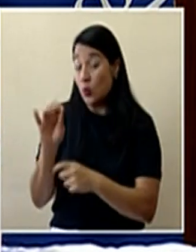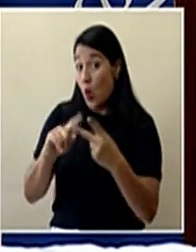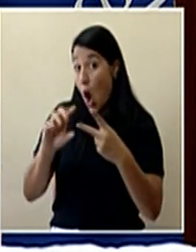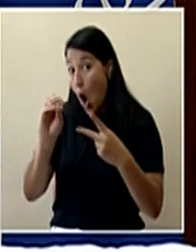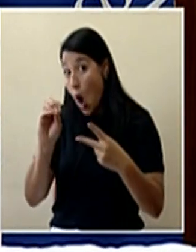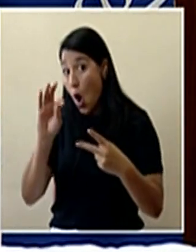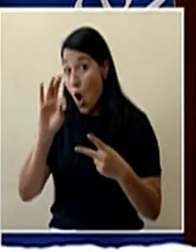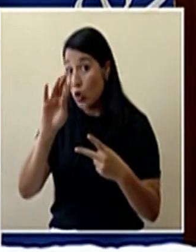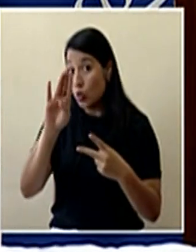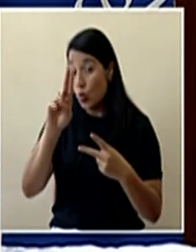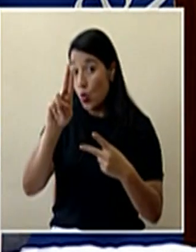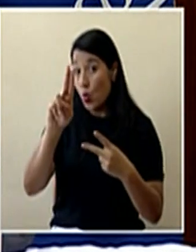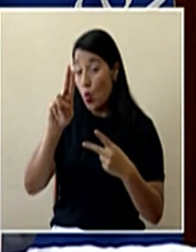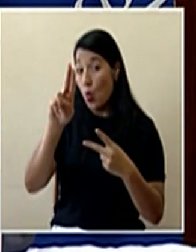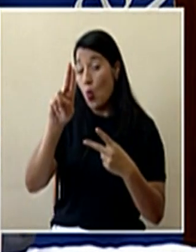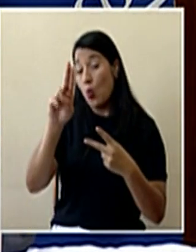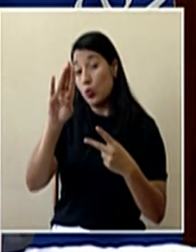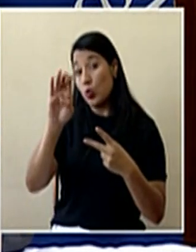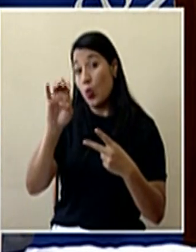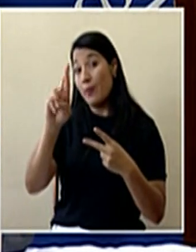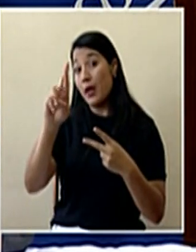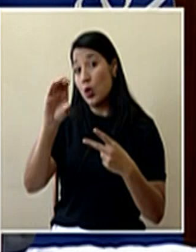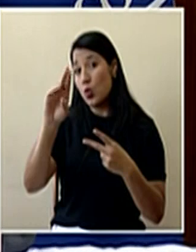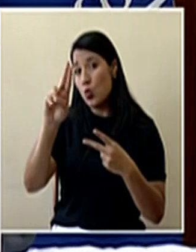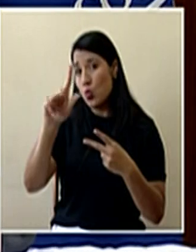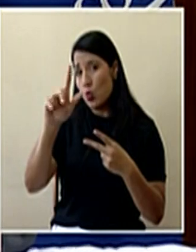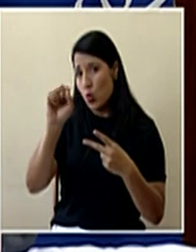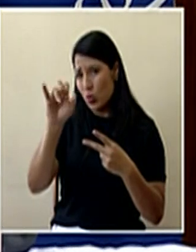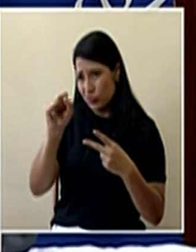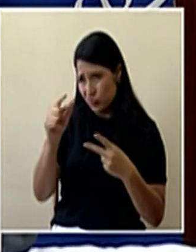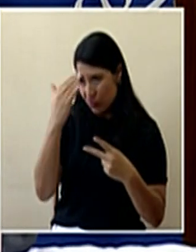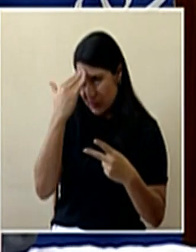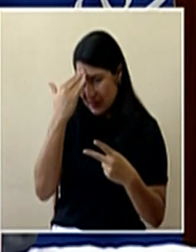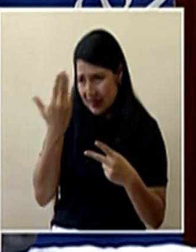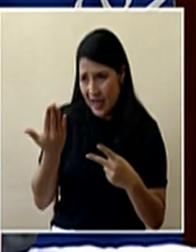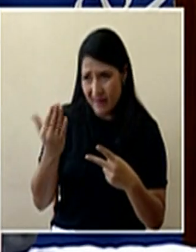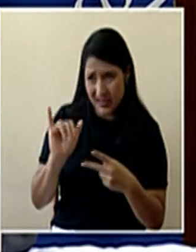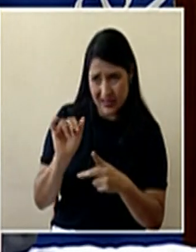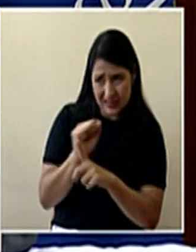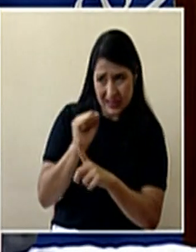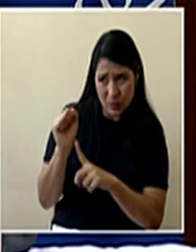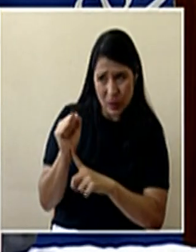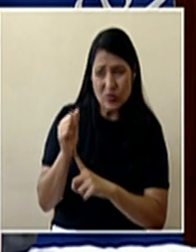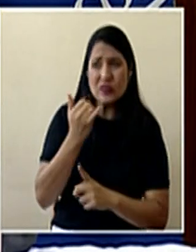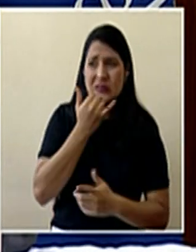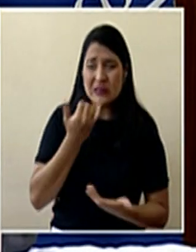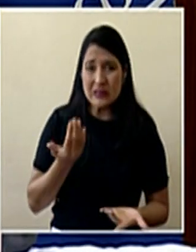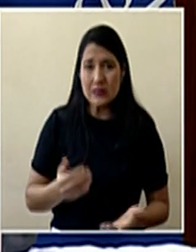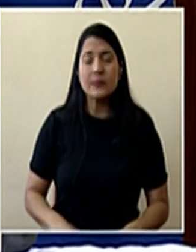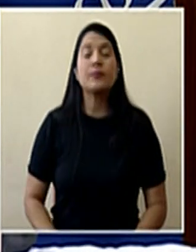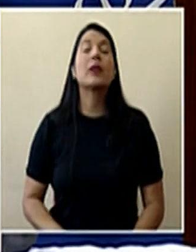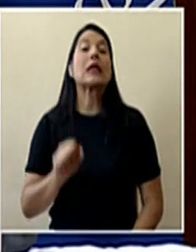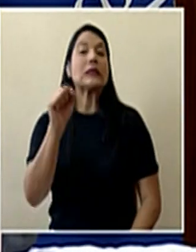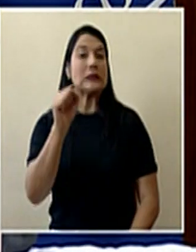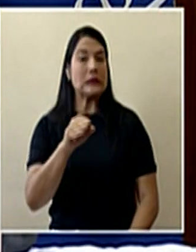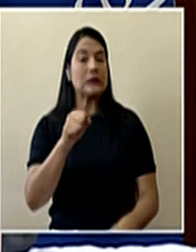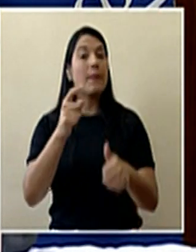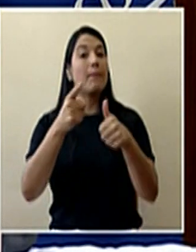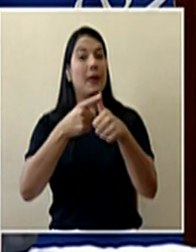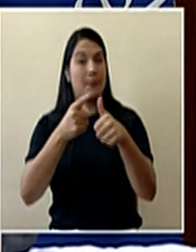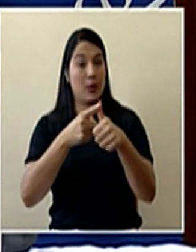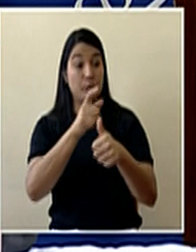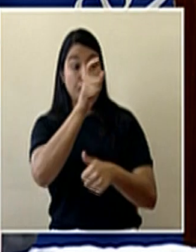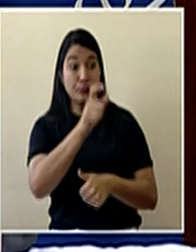¿Pueden por favor indicar si la Caja o el Ministerio conoce estos casos y cuál es el parte médico oficial? Sí, lo primero es informar que